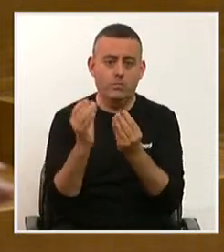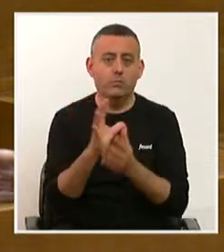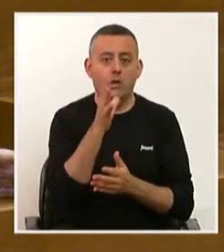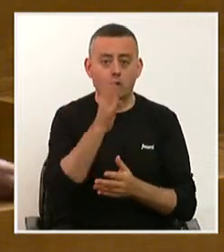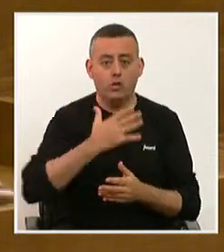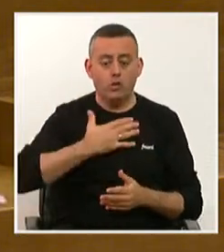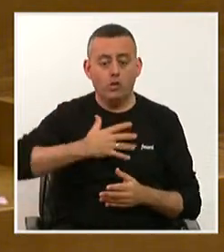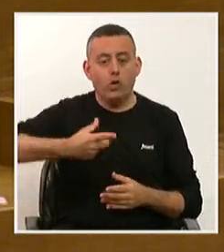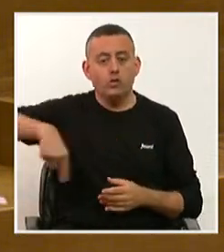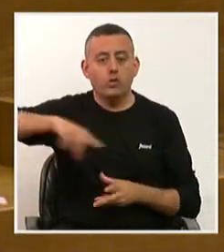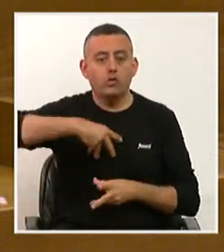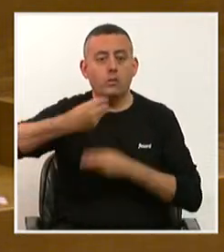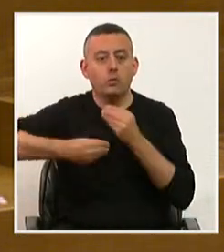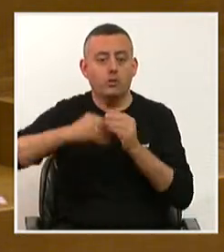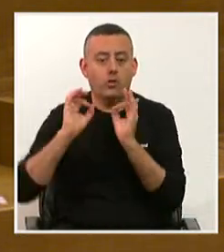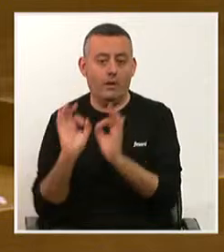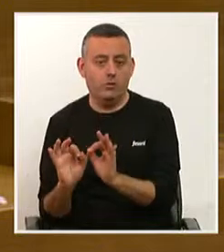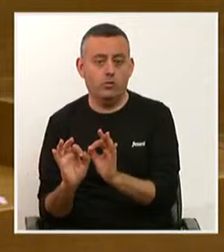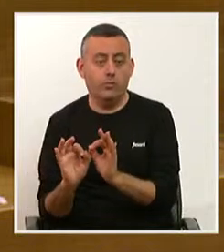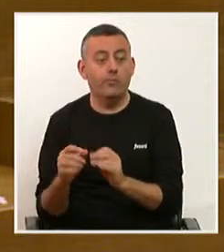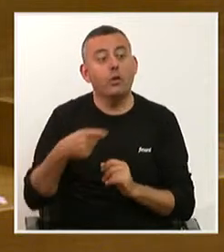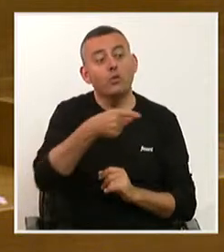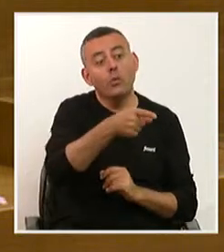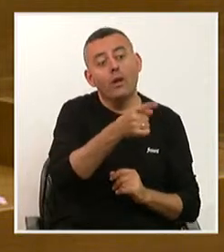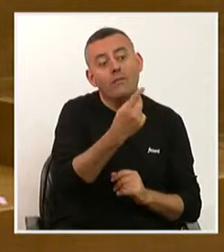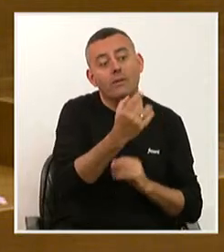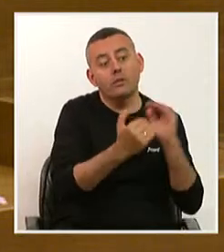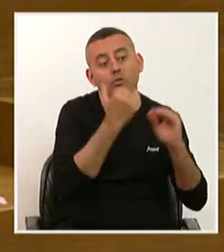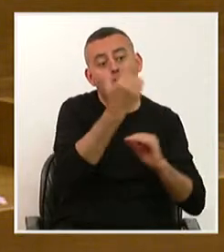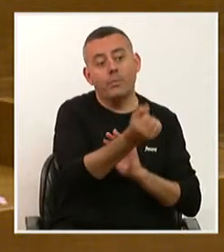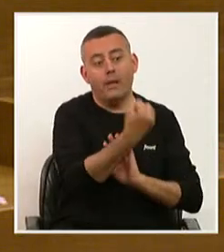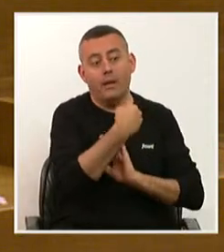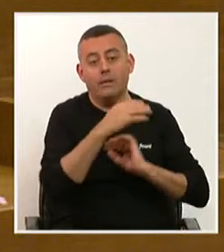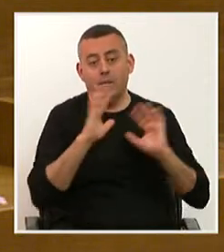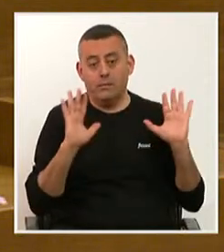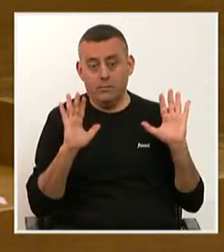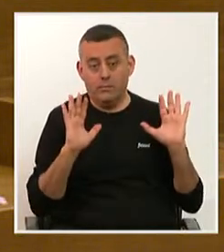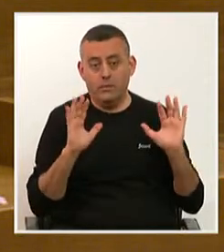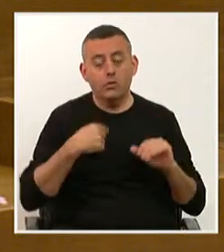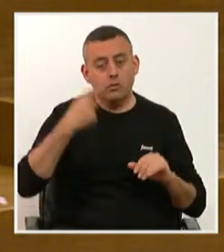que dearo que el señor va